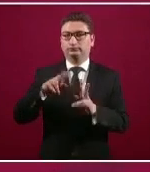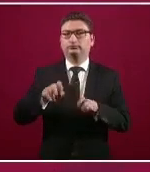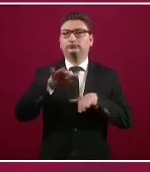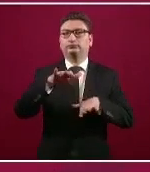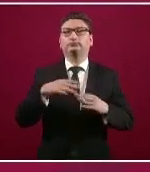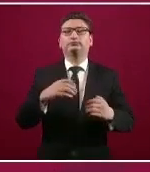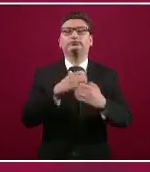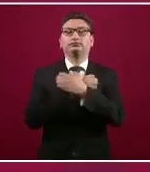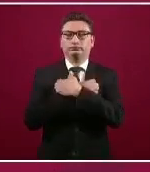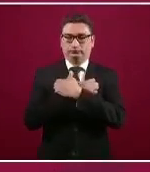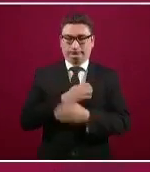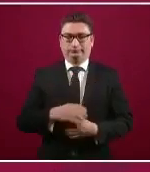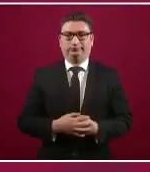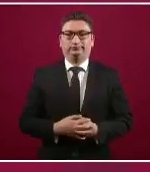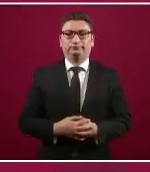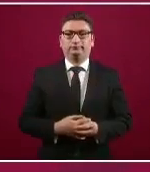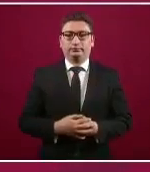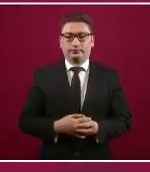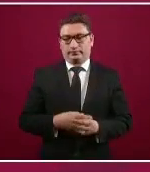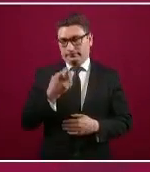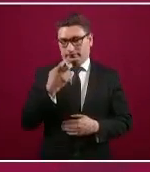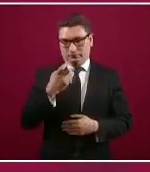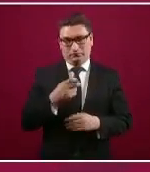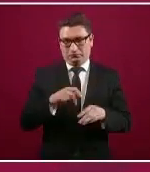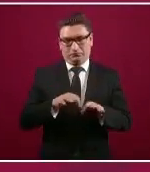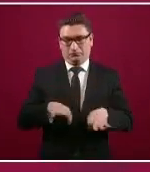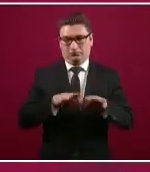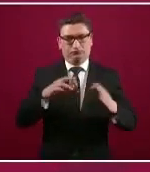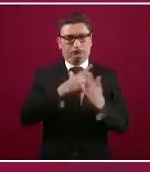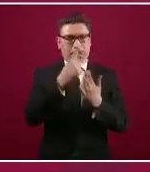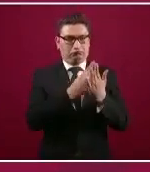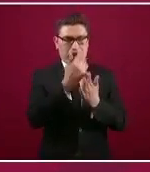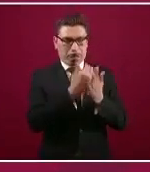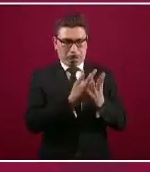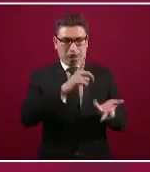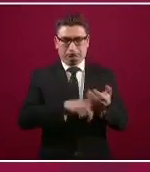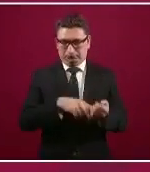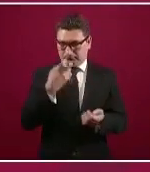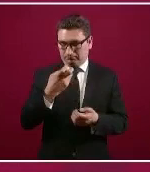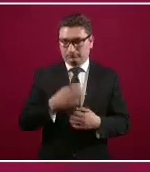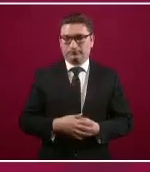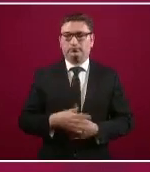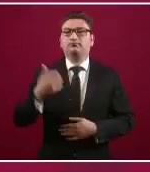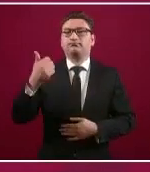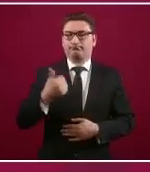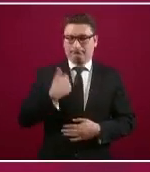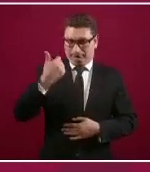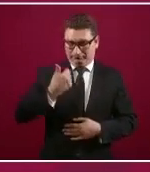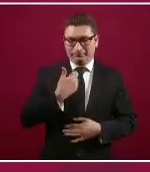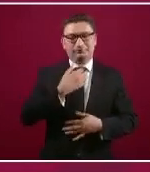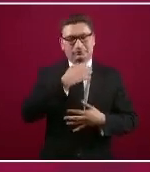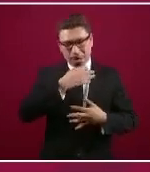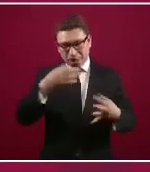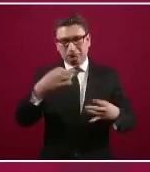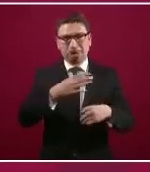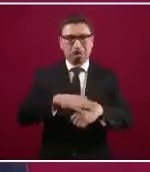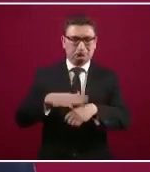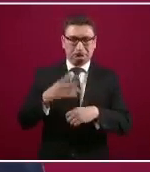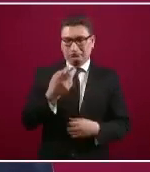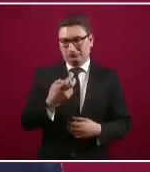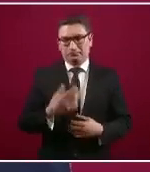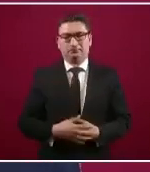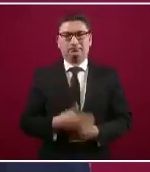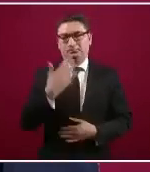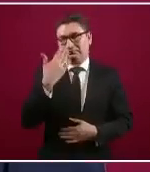educación. Es parte de los programas. Aquí aprovecho de adelantarlo, se